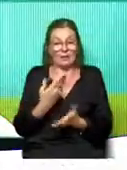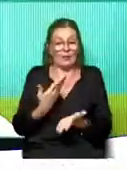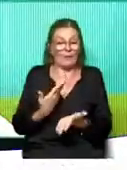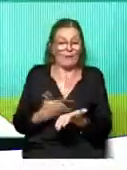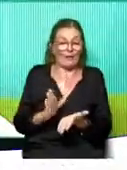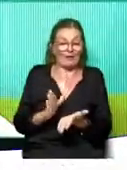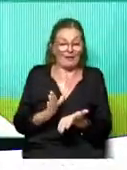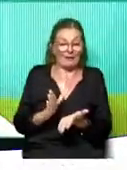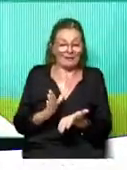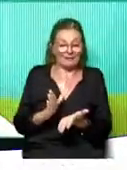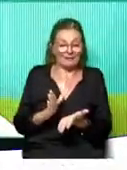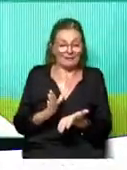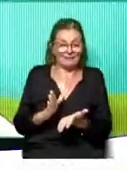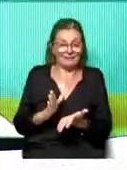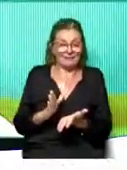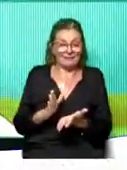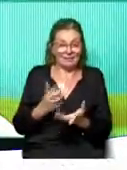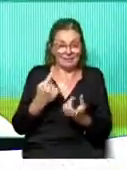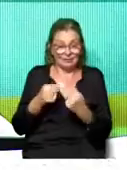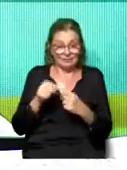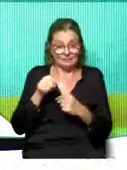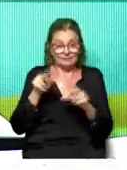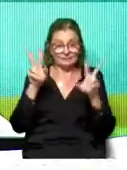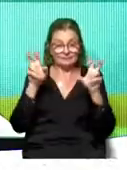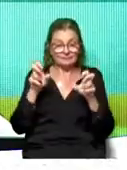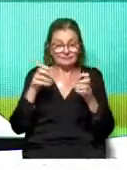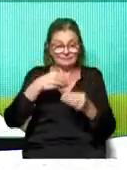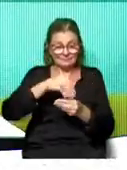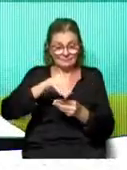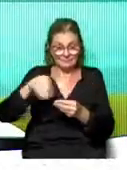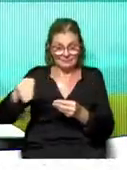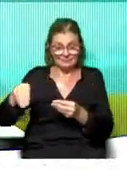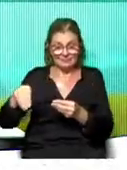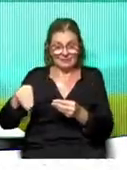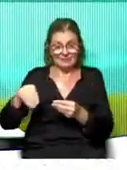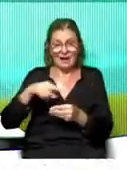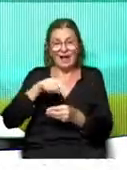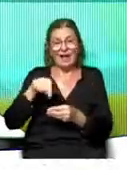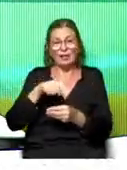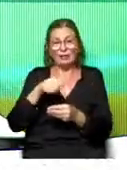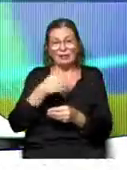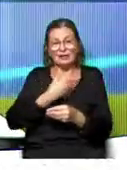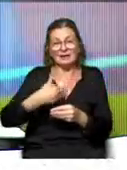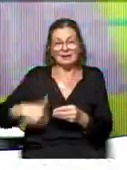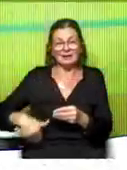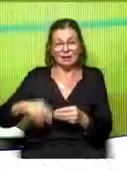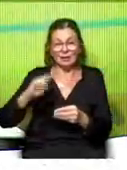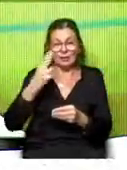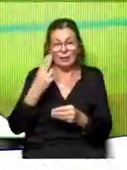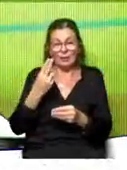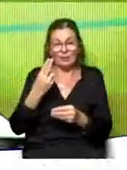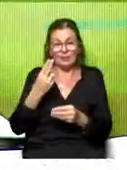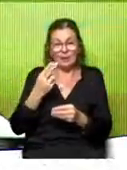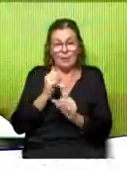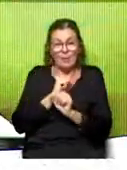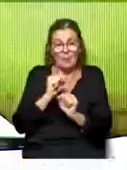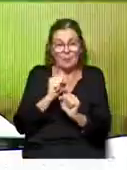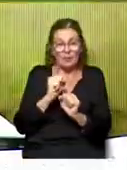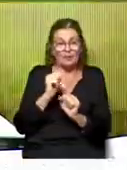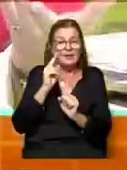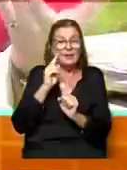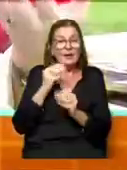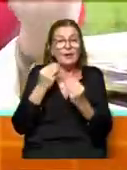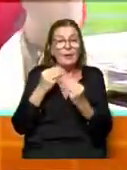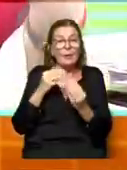que tenemos. Entonces, el tema de la redistribución y hasta dónde el Estado uruguayo va a ser capaz de ver cómo